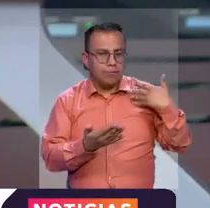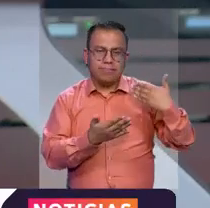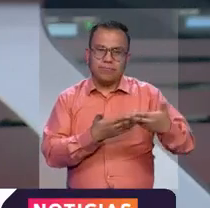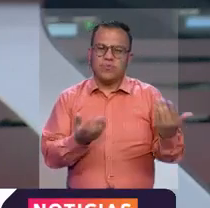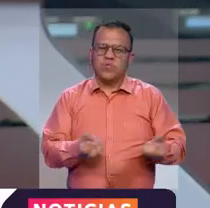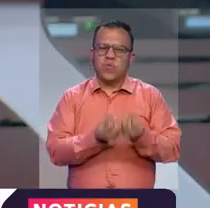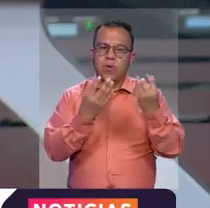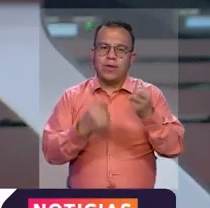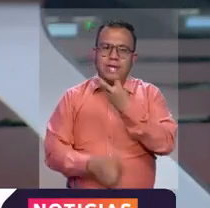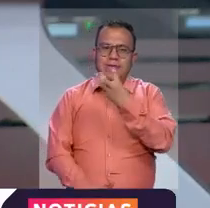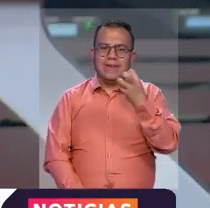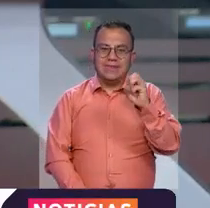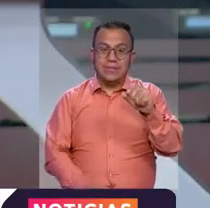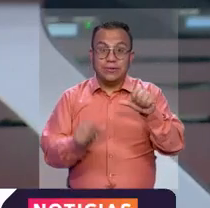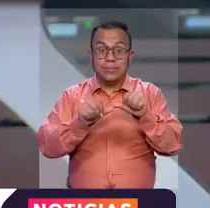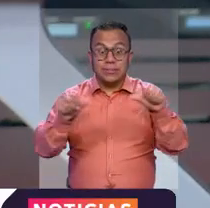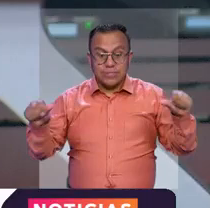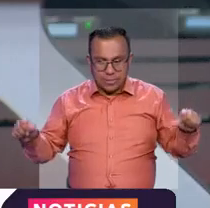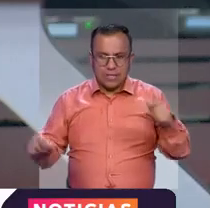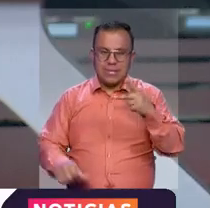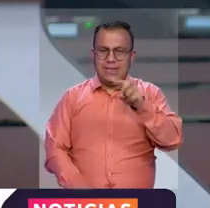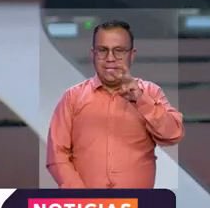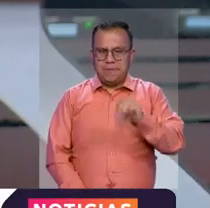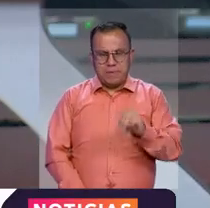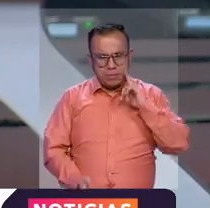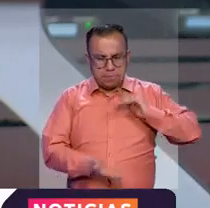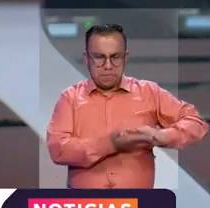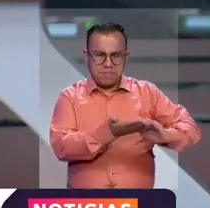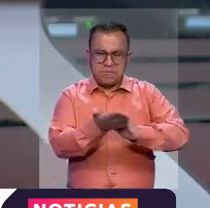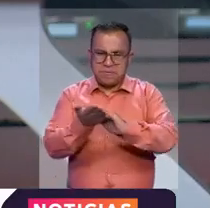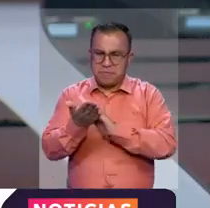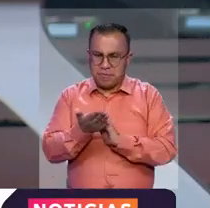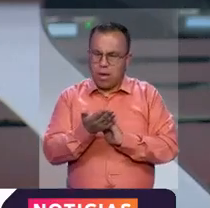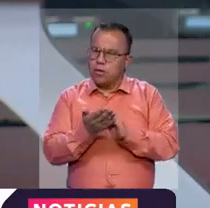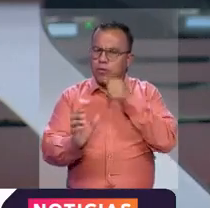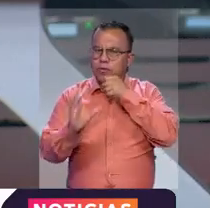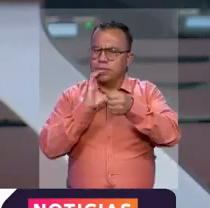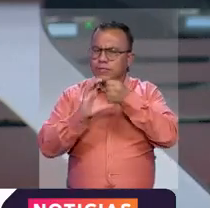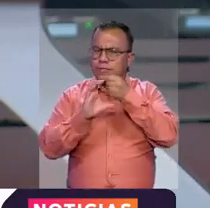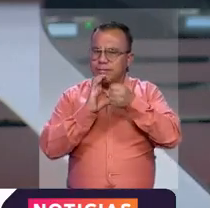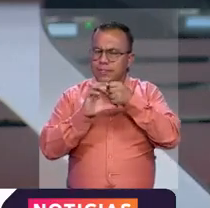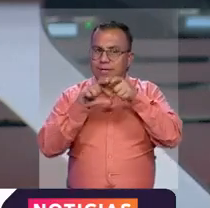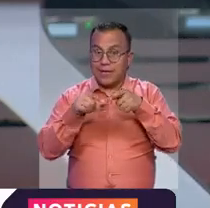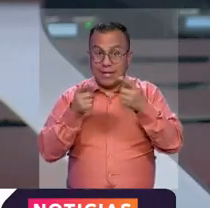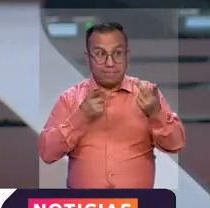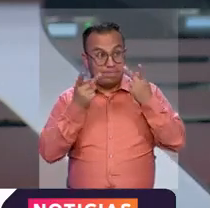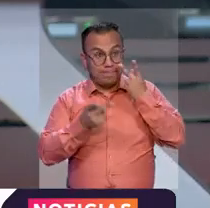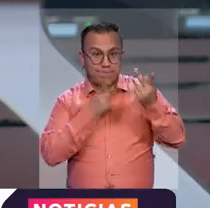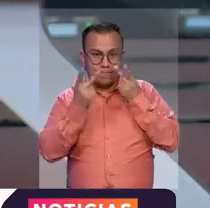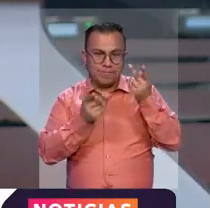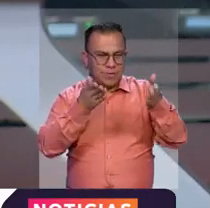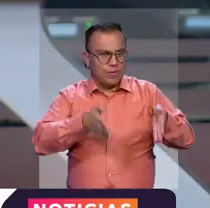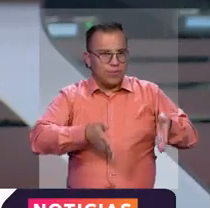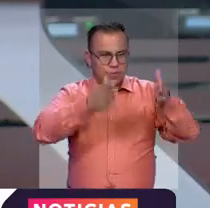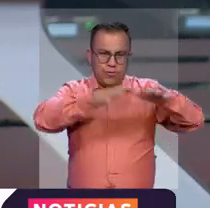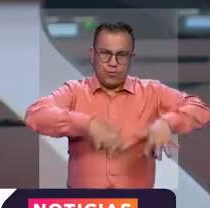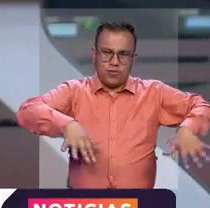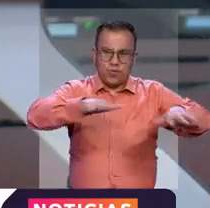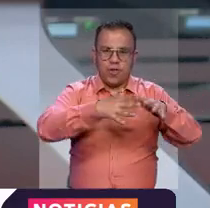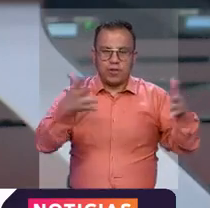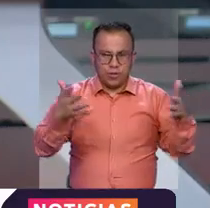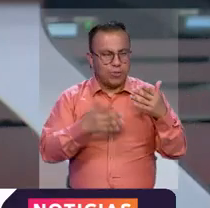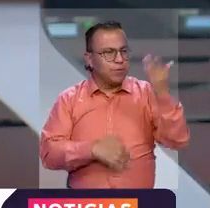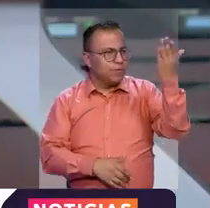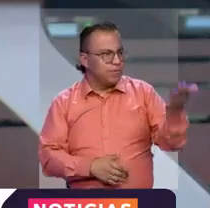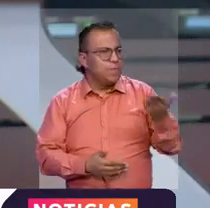más de 300 kilómetros de vías locales han sido intervenidas. Noticias Capital está de visita en la sede donde se produce esta mezcla.